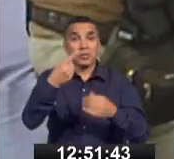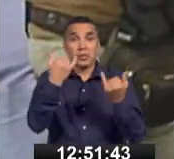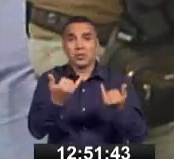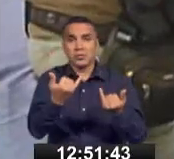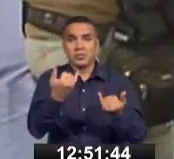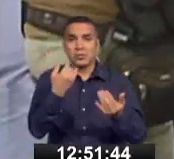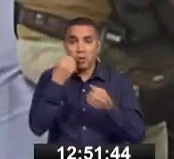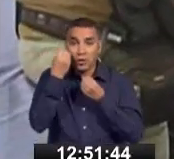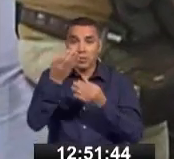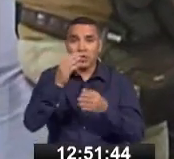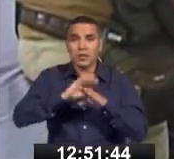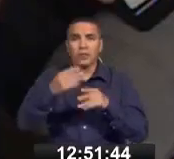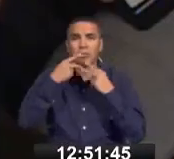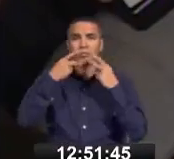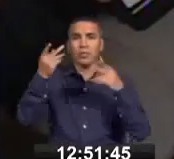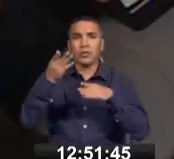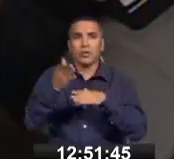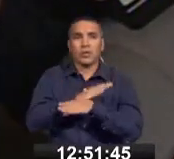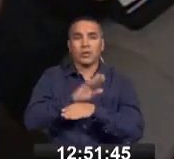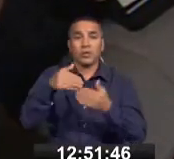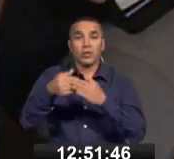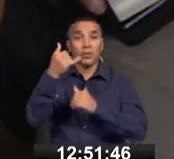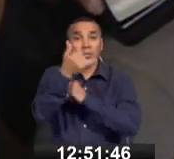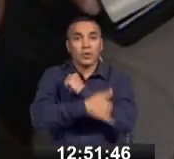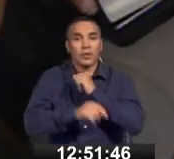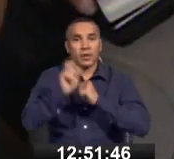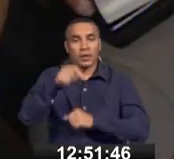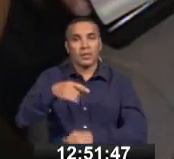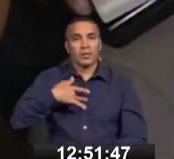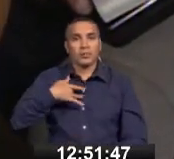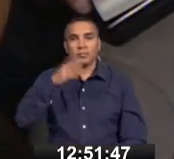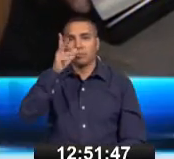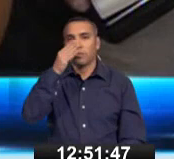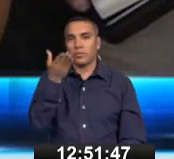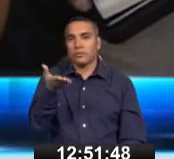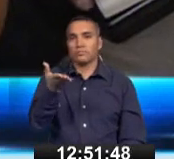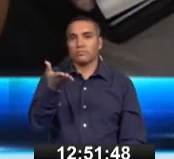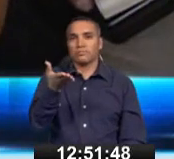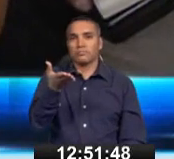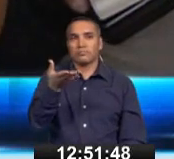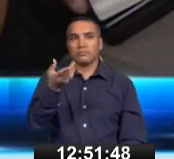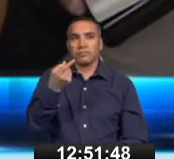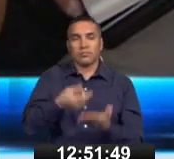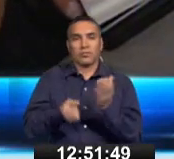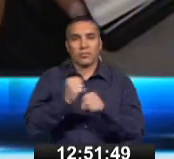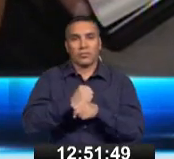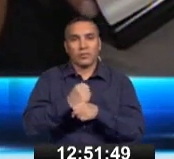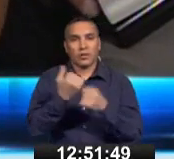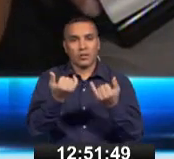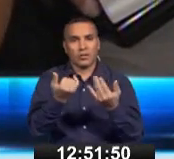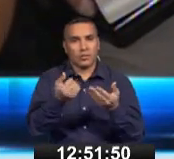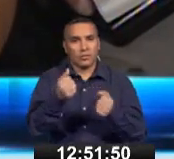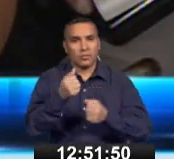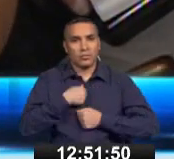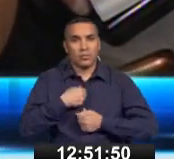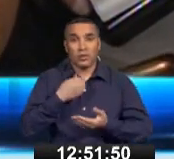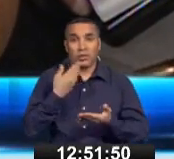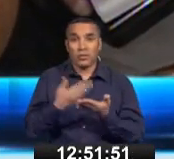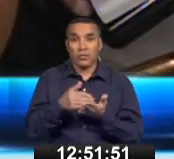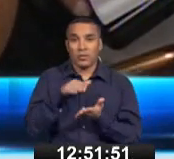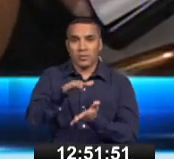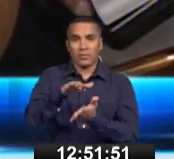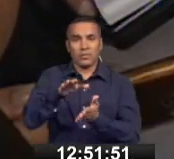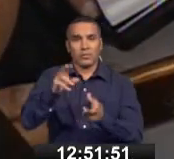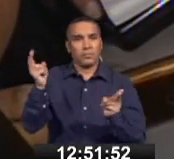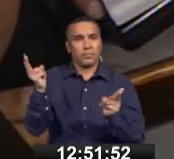era información ya pública. Creo que todo el país debería sentirse burlado, hacer un acto de esta naturaleza desde el más